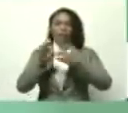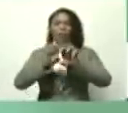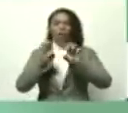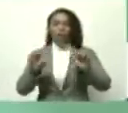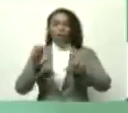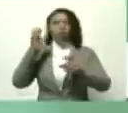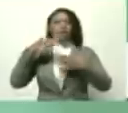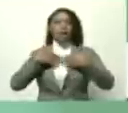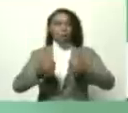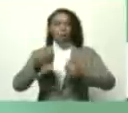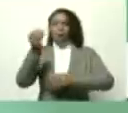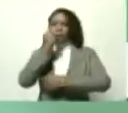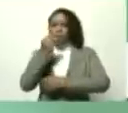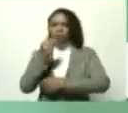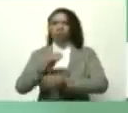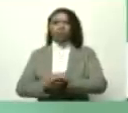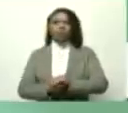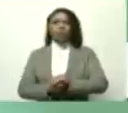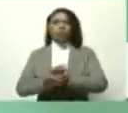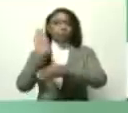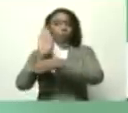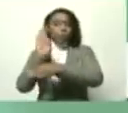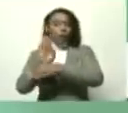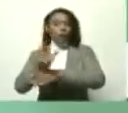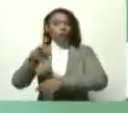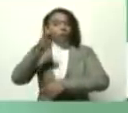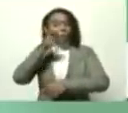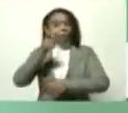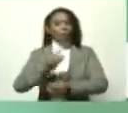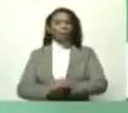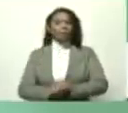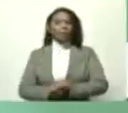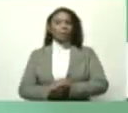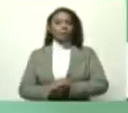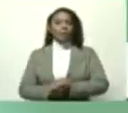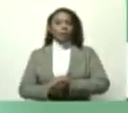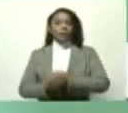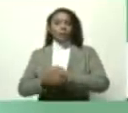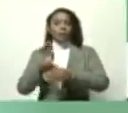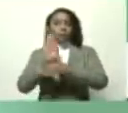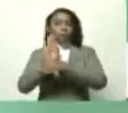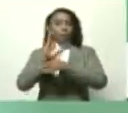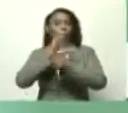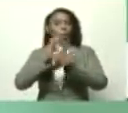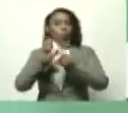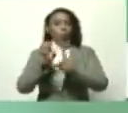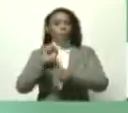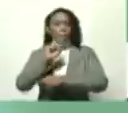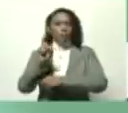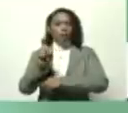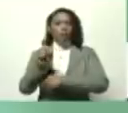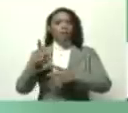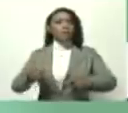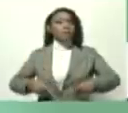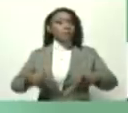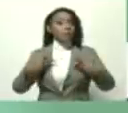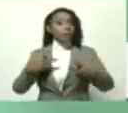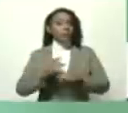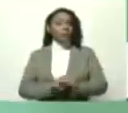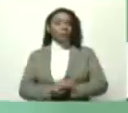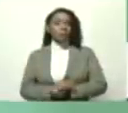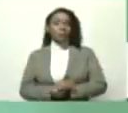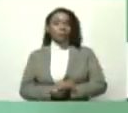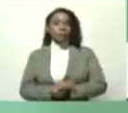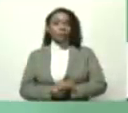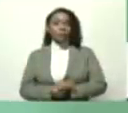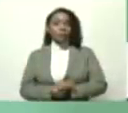educación, salud, alimentación, cuidado, seguridad, esparcimiento, cultura, vida,